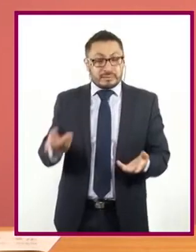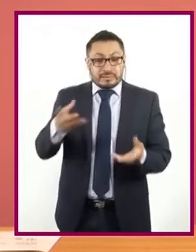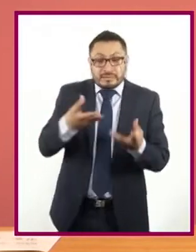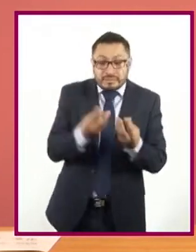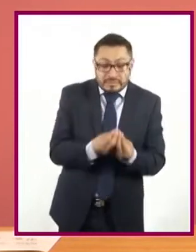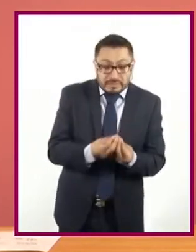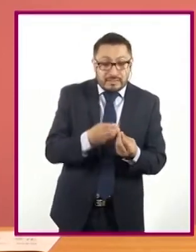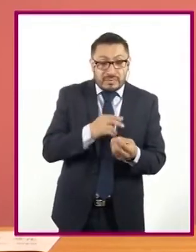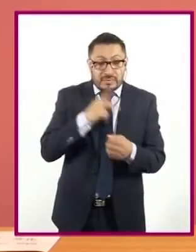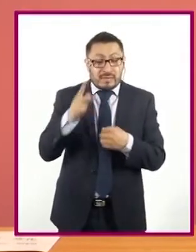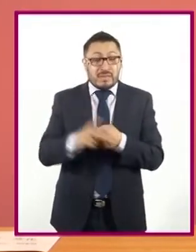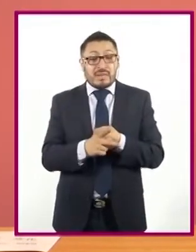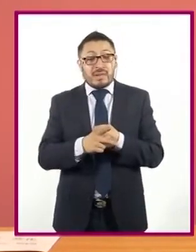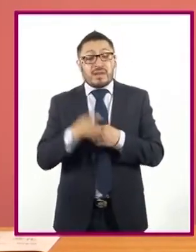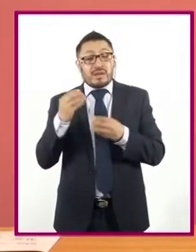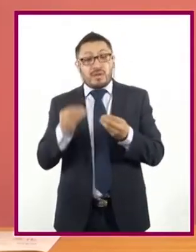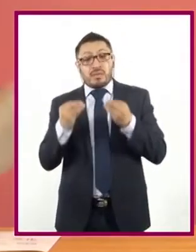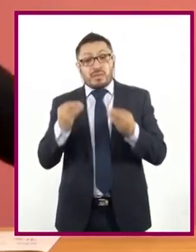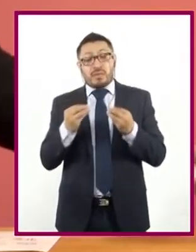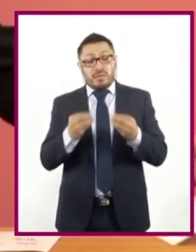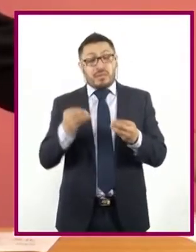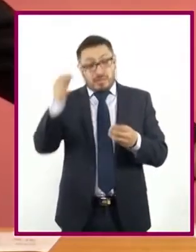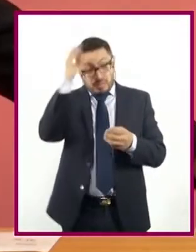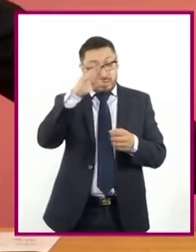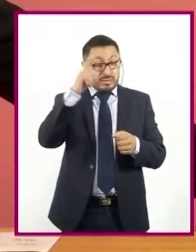gran país multicultural.